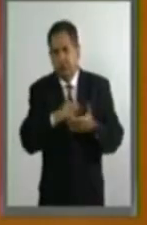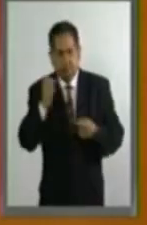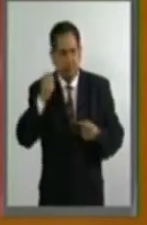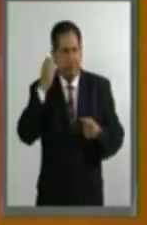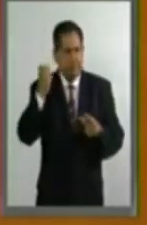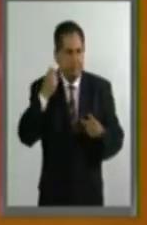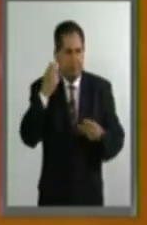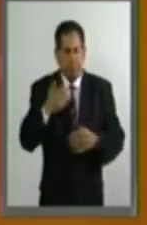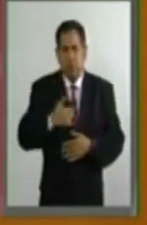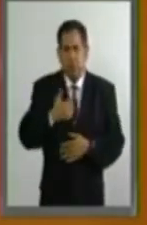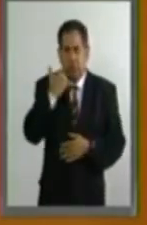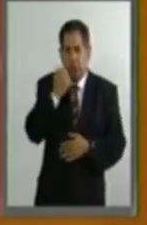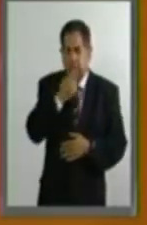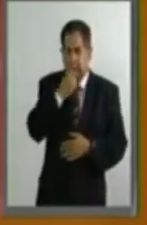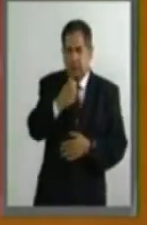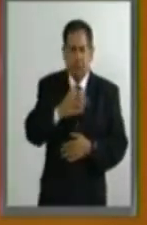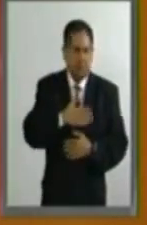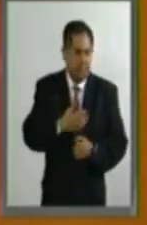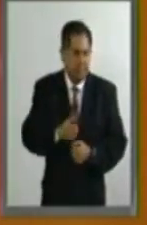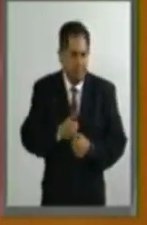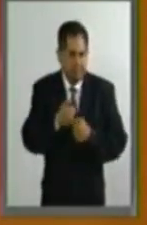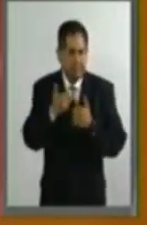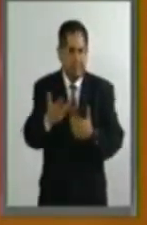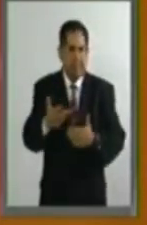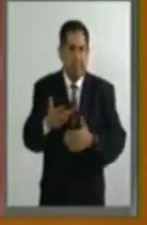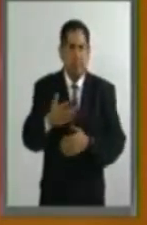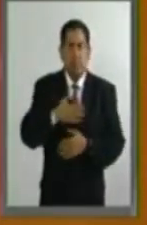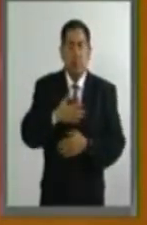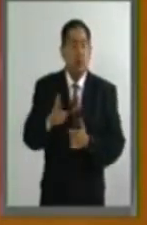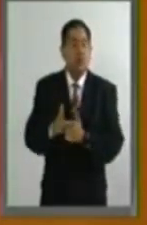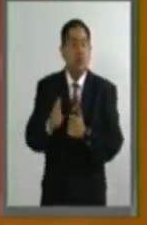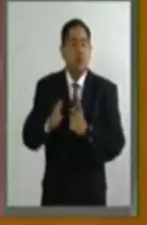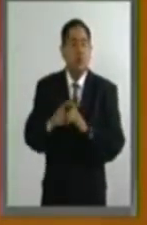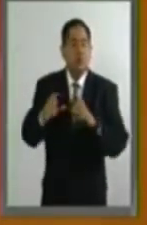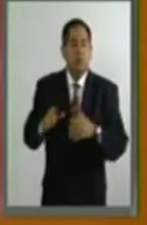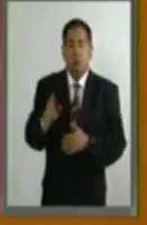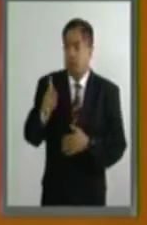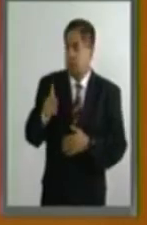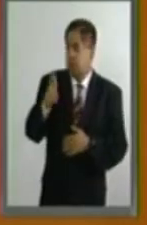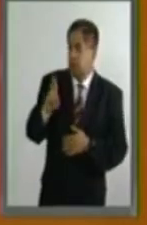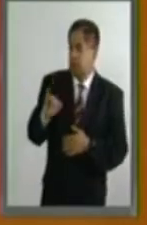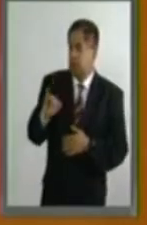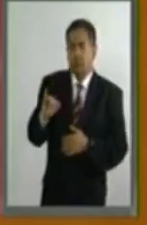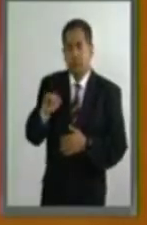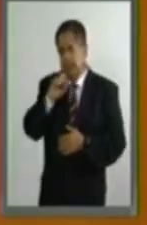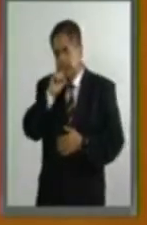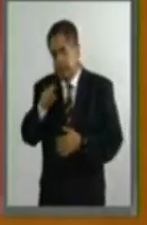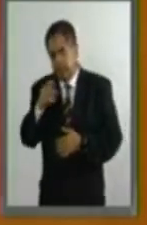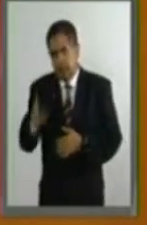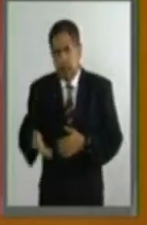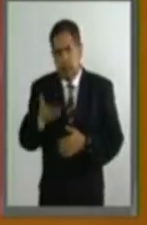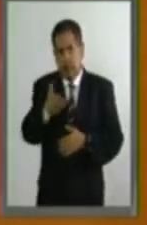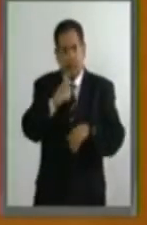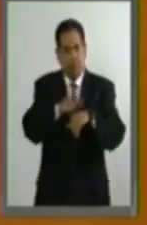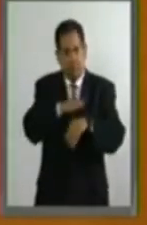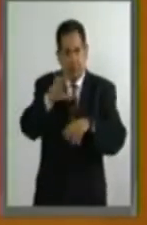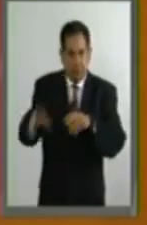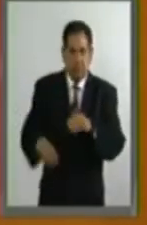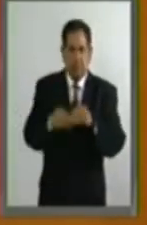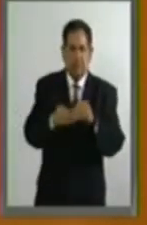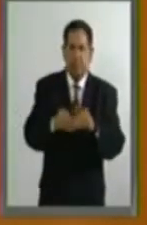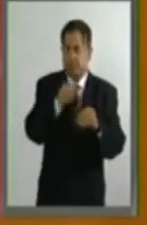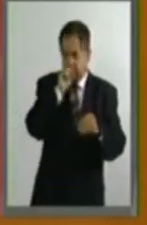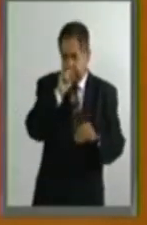quiero expresar, quiero manifestar que el Grupo Parlamentario del PRI también se suma y